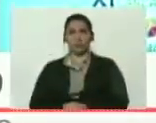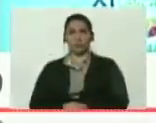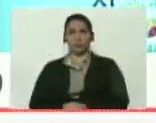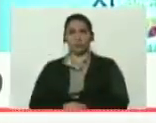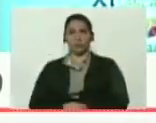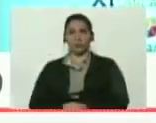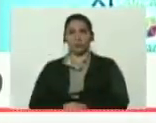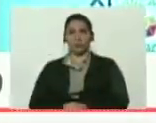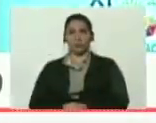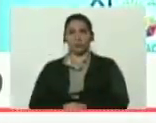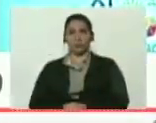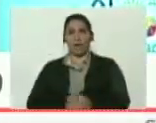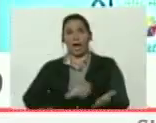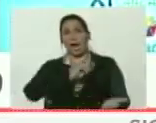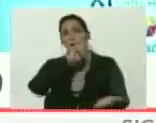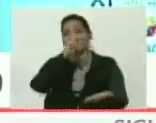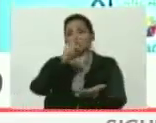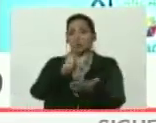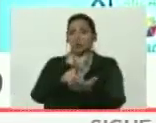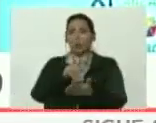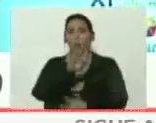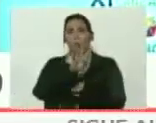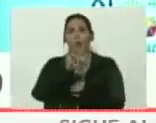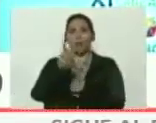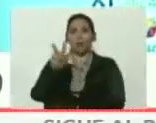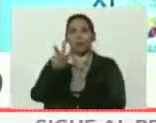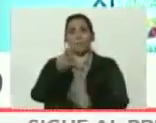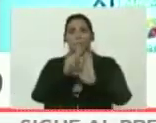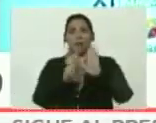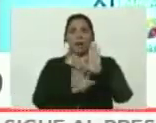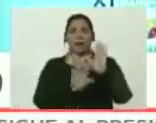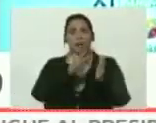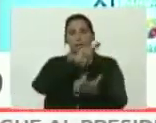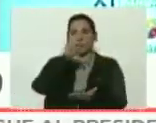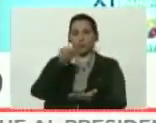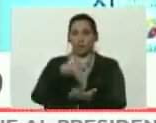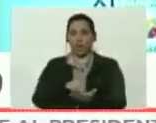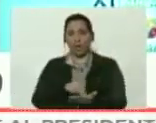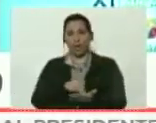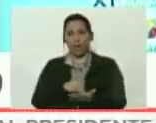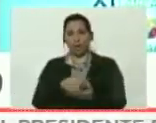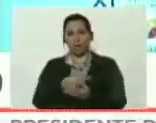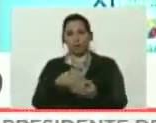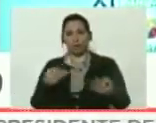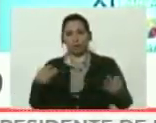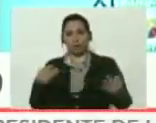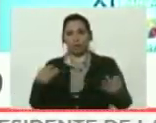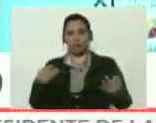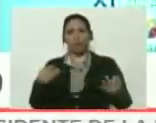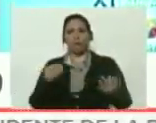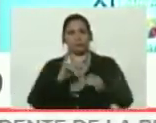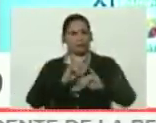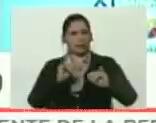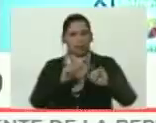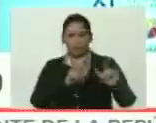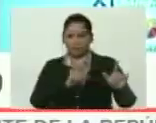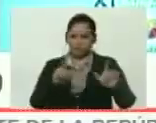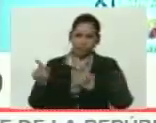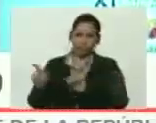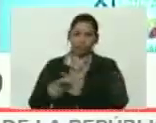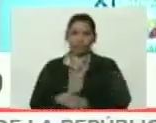Vamos a asistir a 42 parques nacionales perfectamente equipados